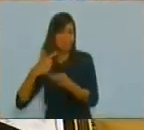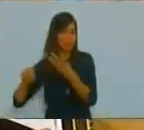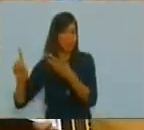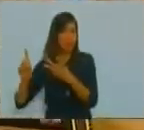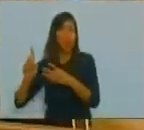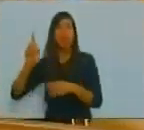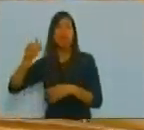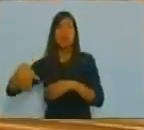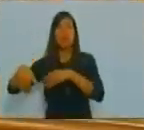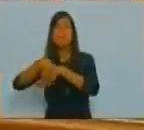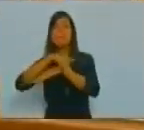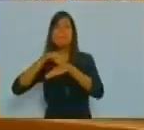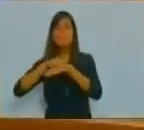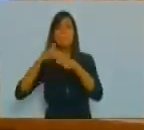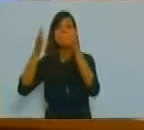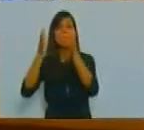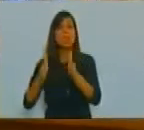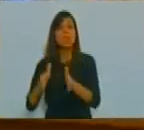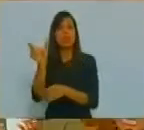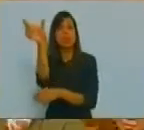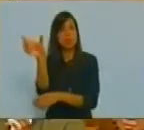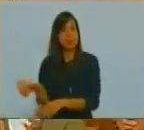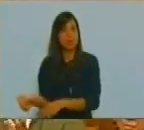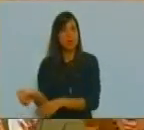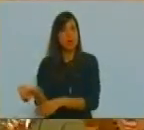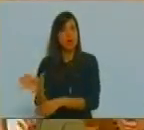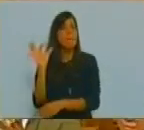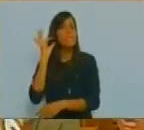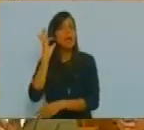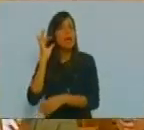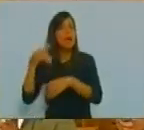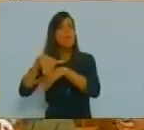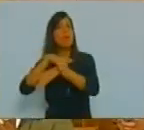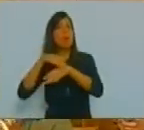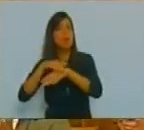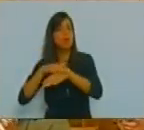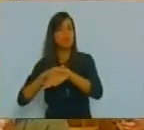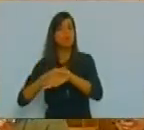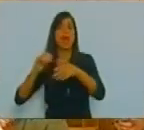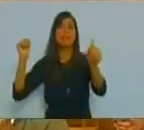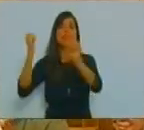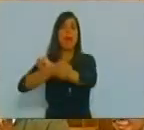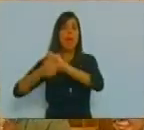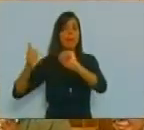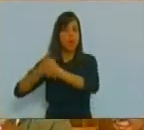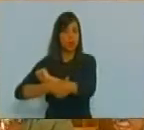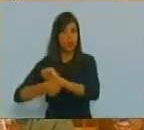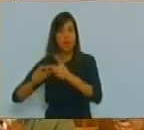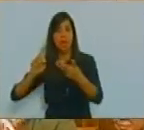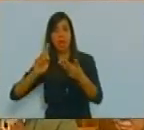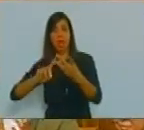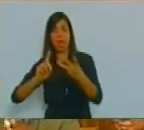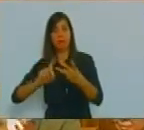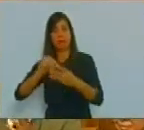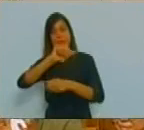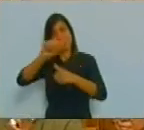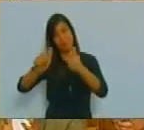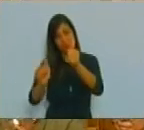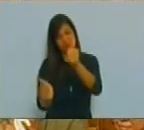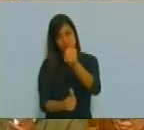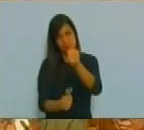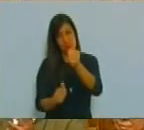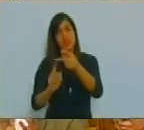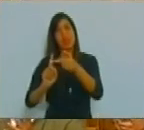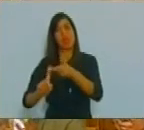con nosotros el ministro pedro infante ministro de la juventud y el deporte viceministro ayuda mi pared es